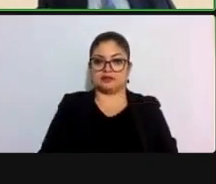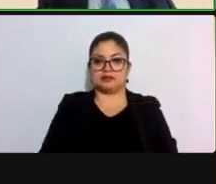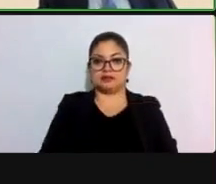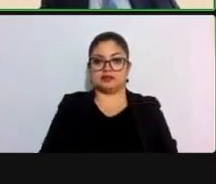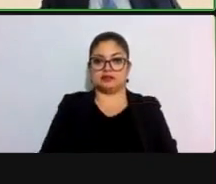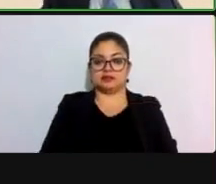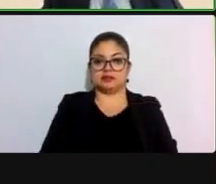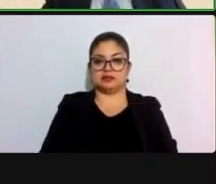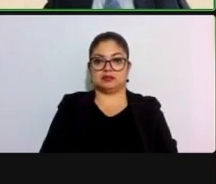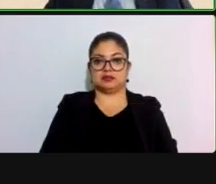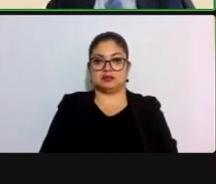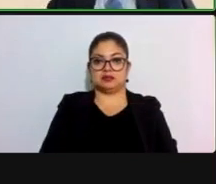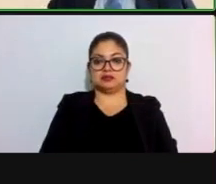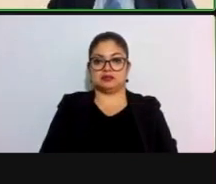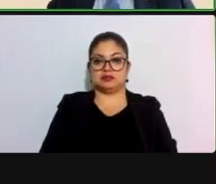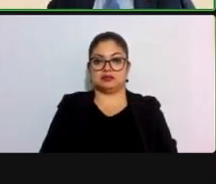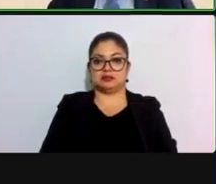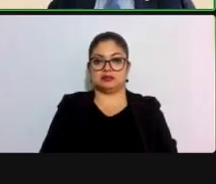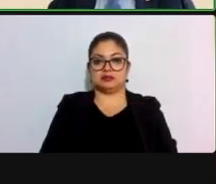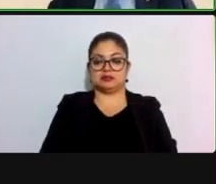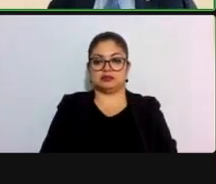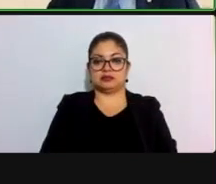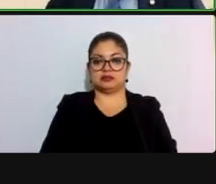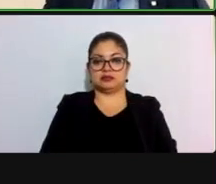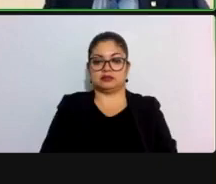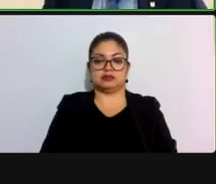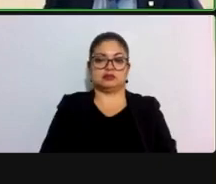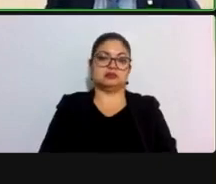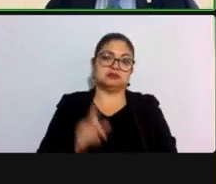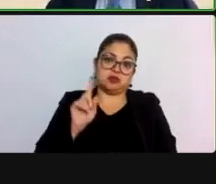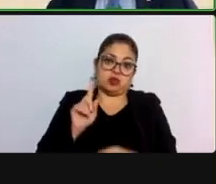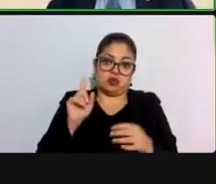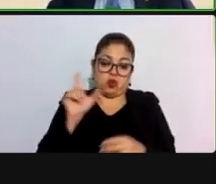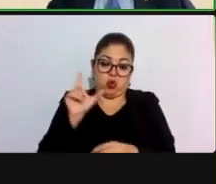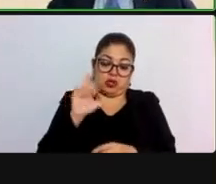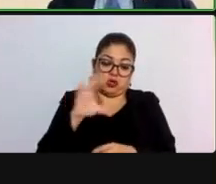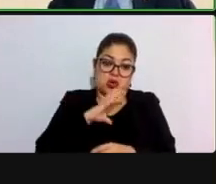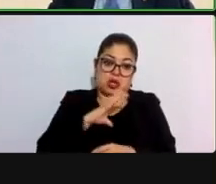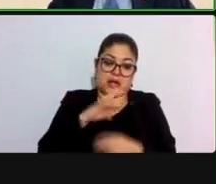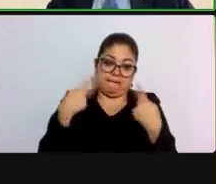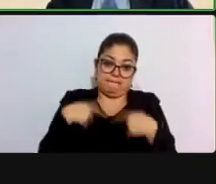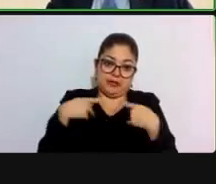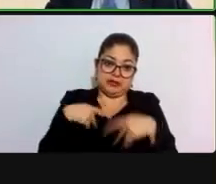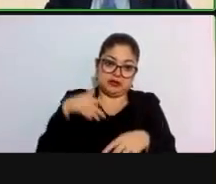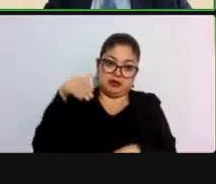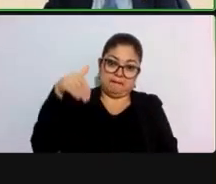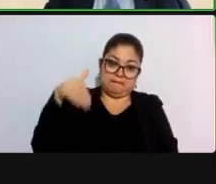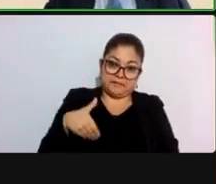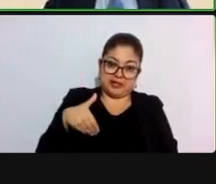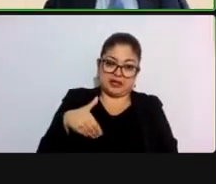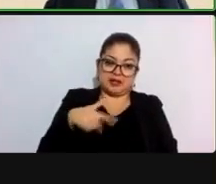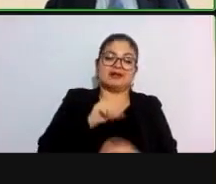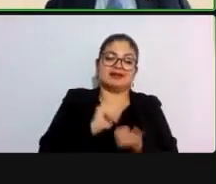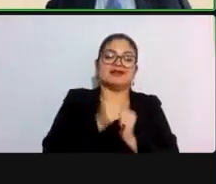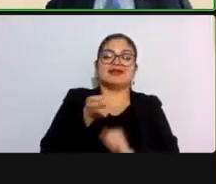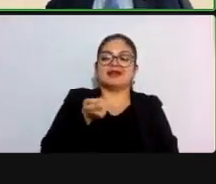Cuando tenemos un paciente lesionado, una persona lesionada, que probablemente se convierte en paciente, es importante